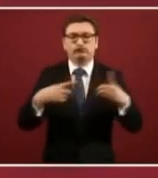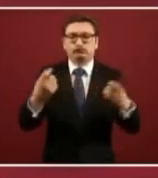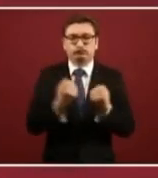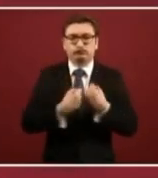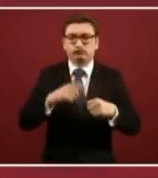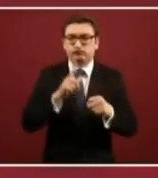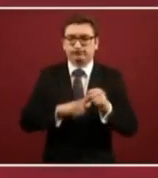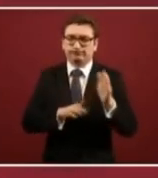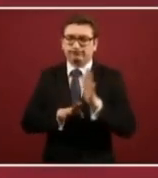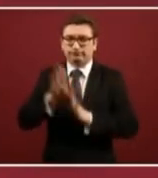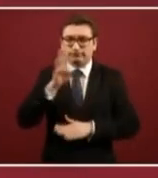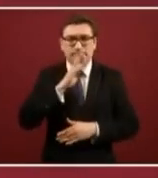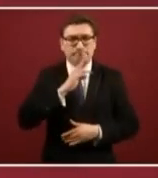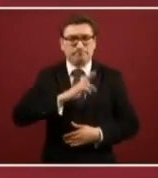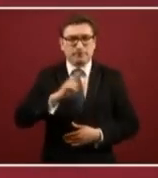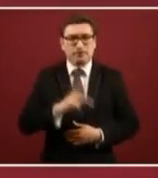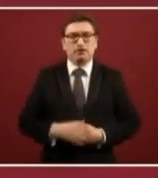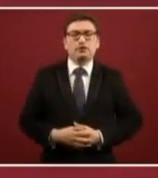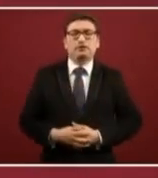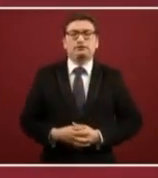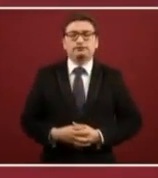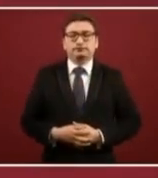Y además